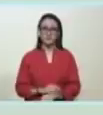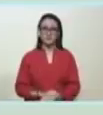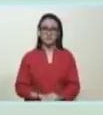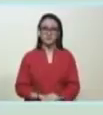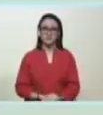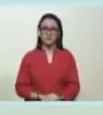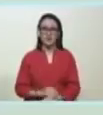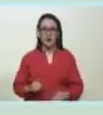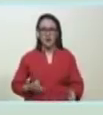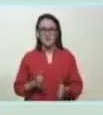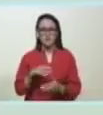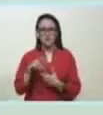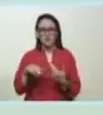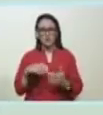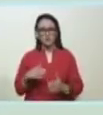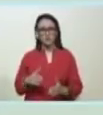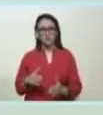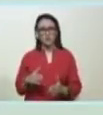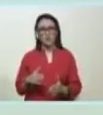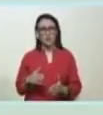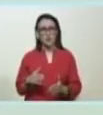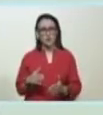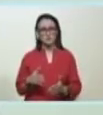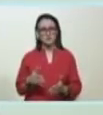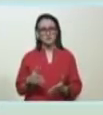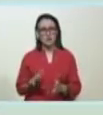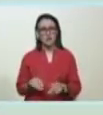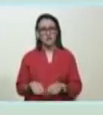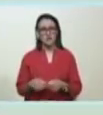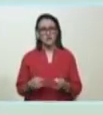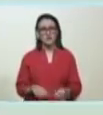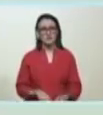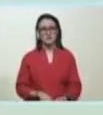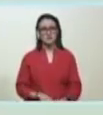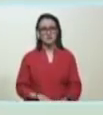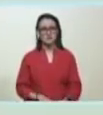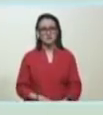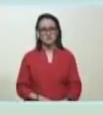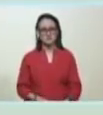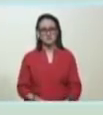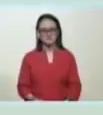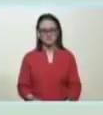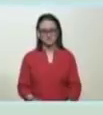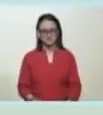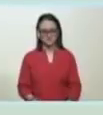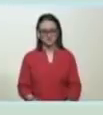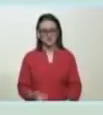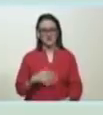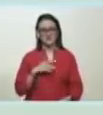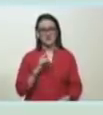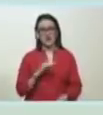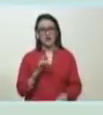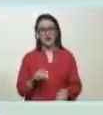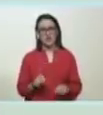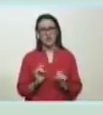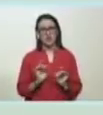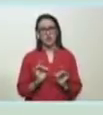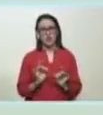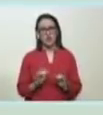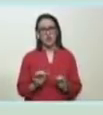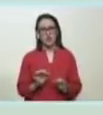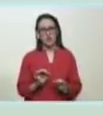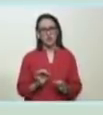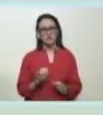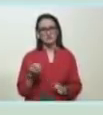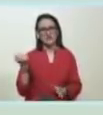Los caminos de la Revolución Bolivariana nacieron de la violencia, de la sangre, del dolor, del sacrificio, del